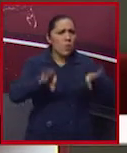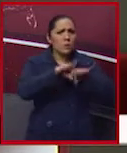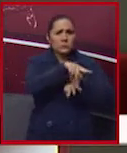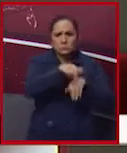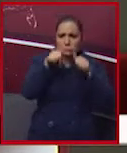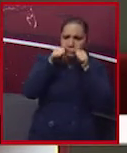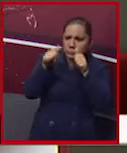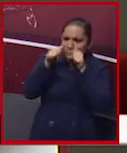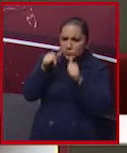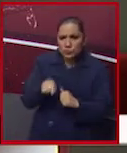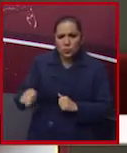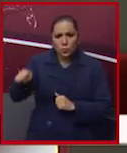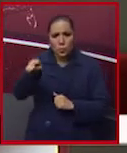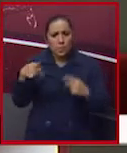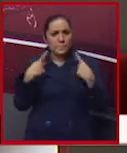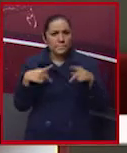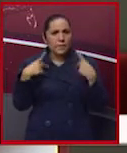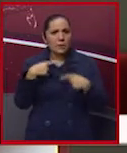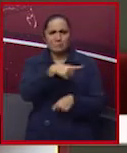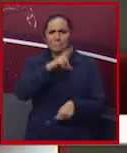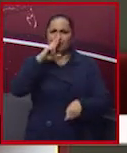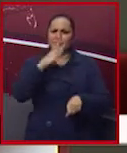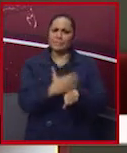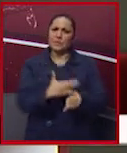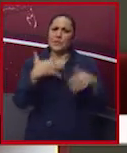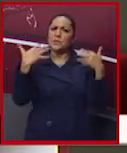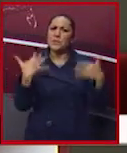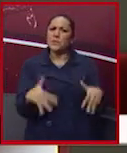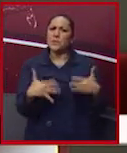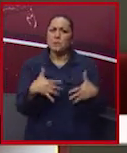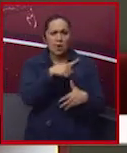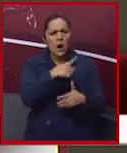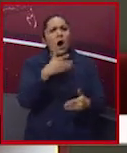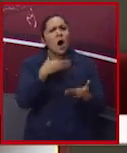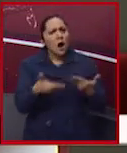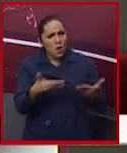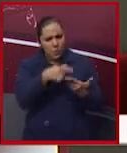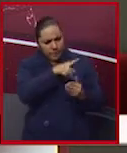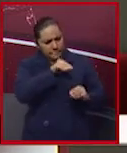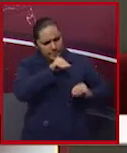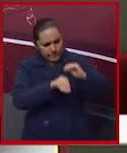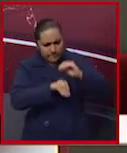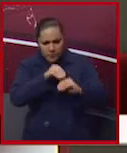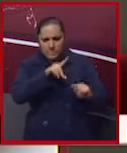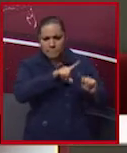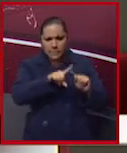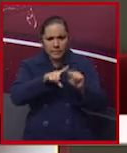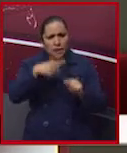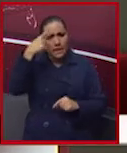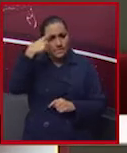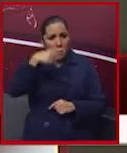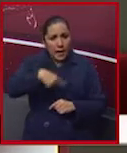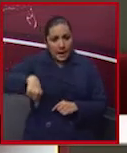Y en ese sentido, sentamos las bases para un alejamiento paulatino de las personas